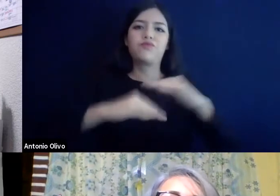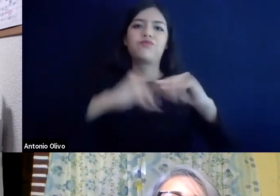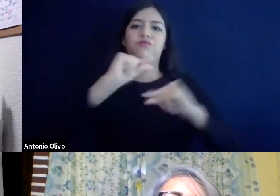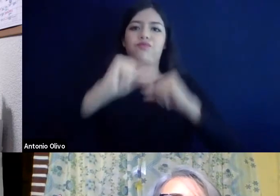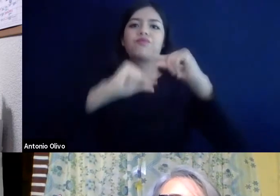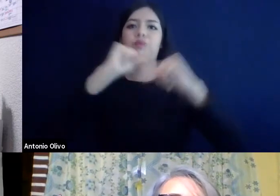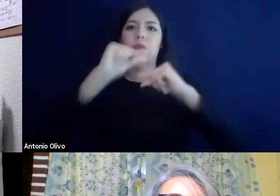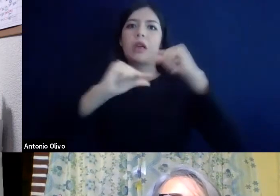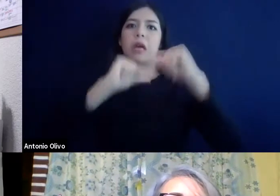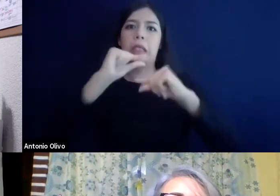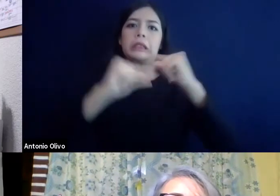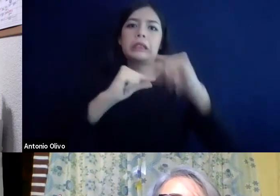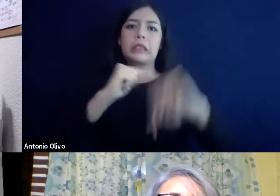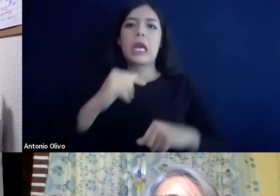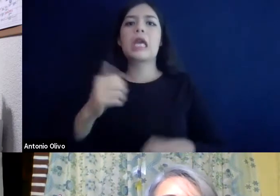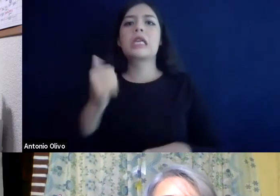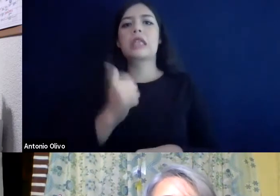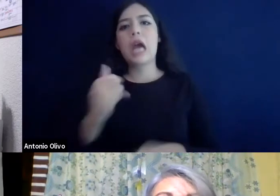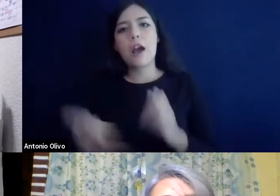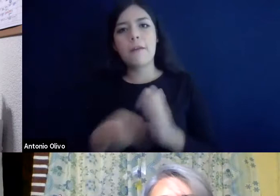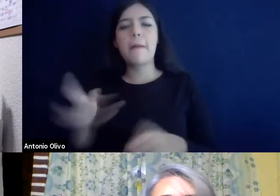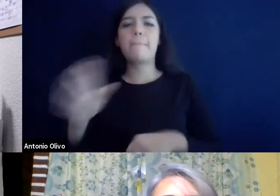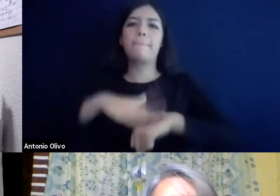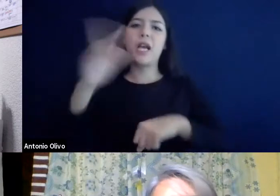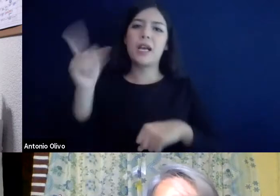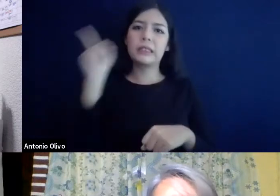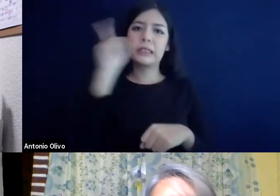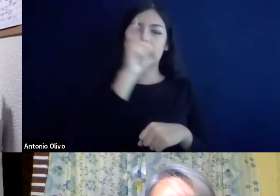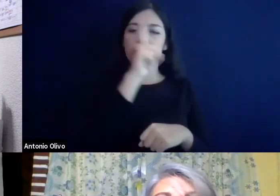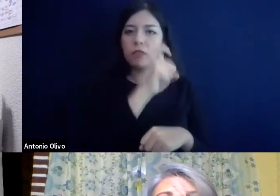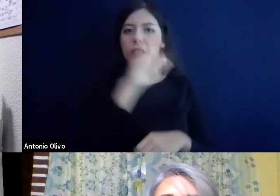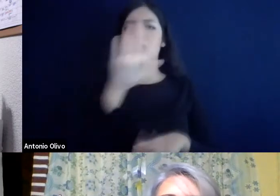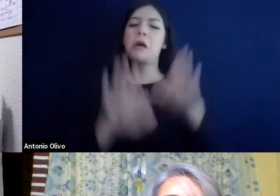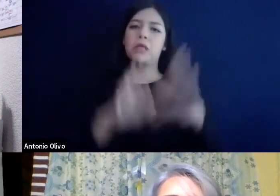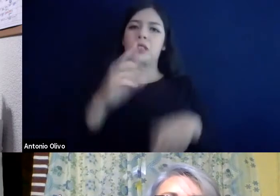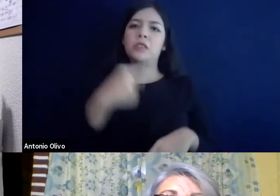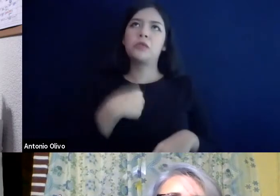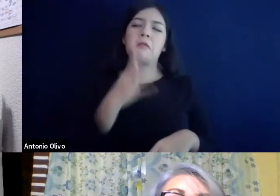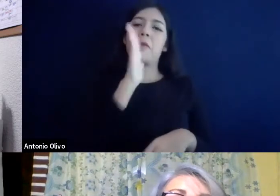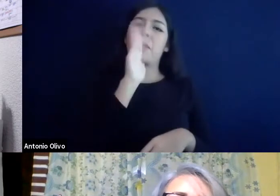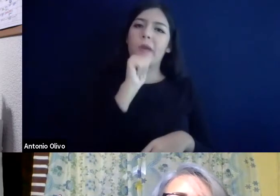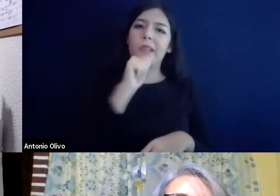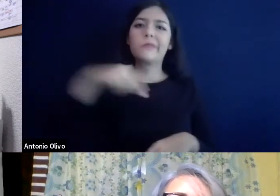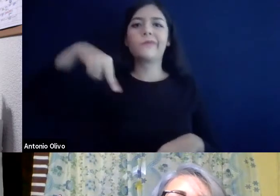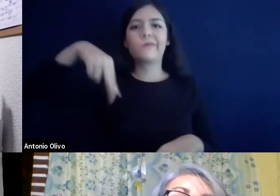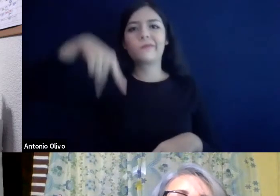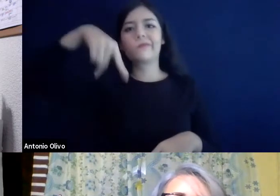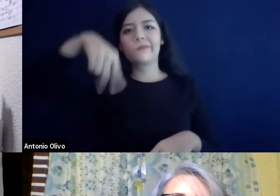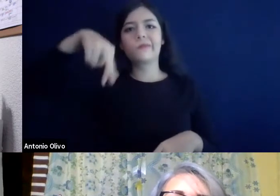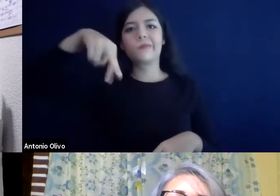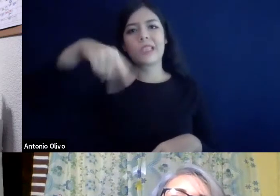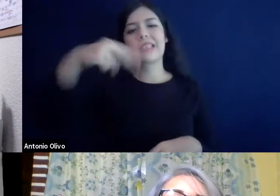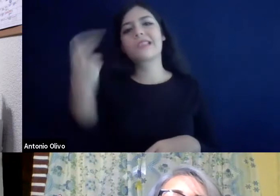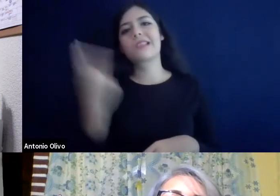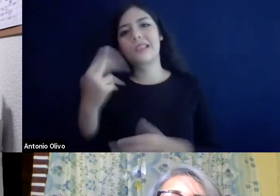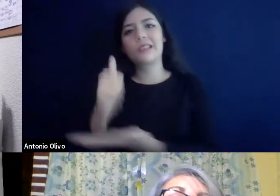y en la actualidad pues tengo dificultad, bueno, no puedo caminar más que con ayuda y muy